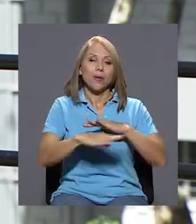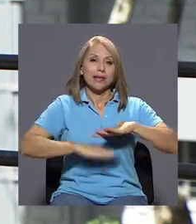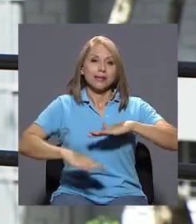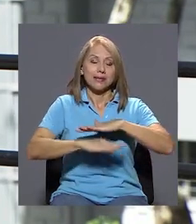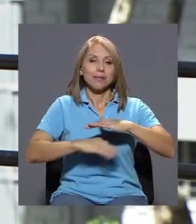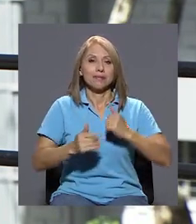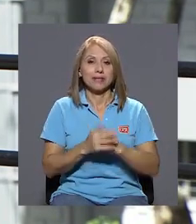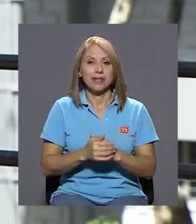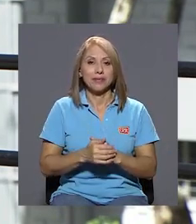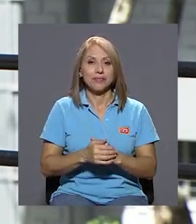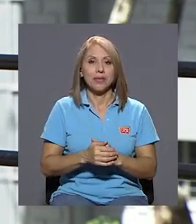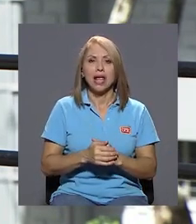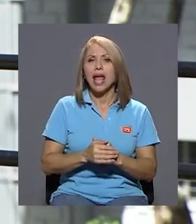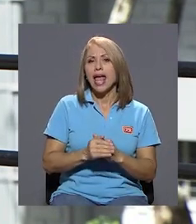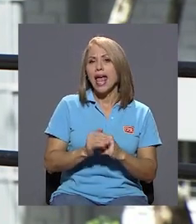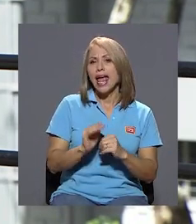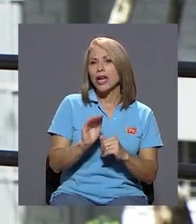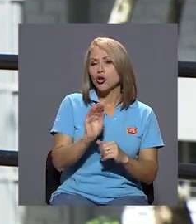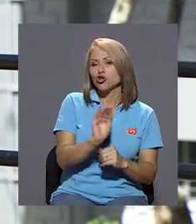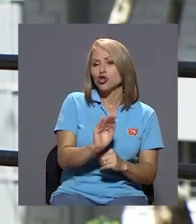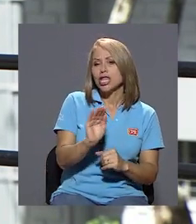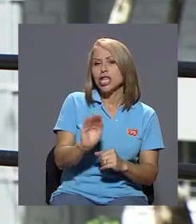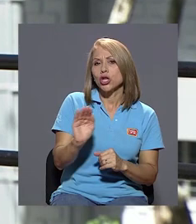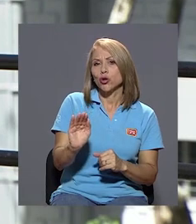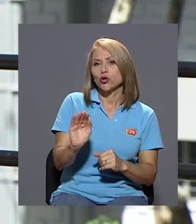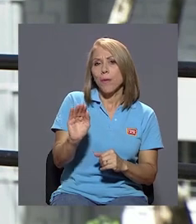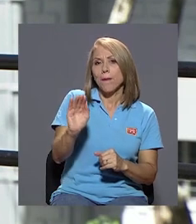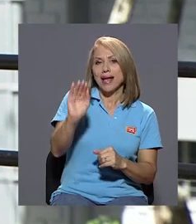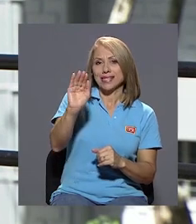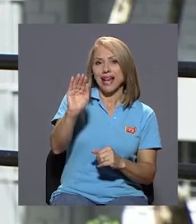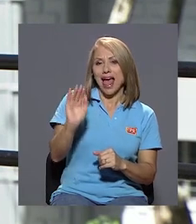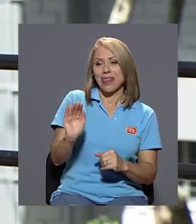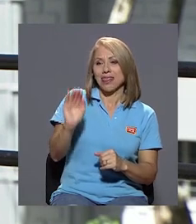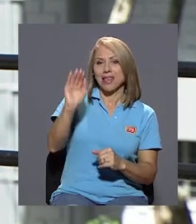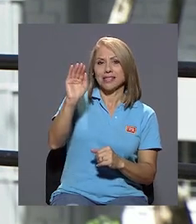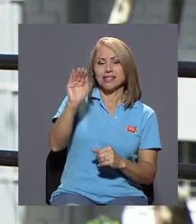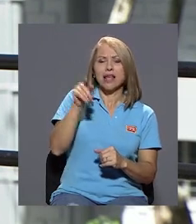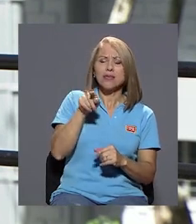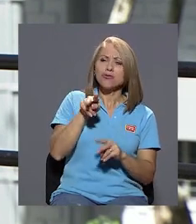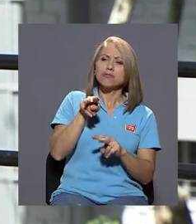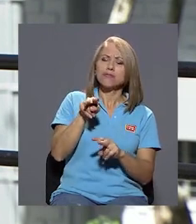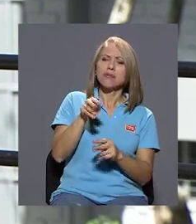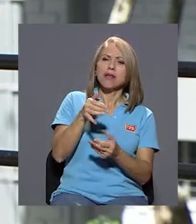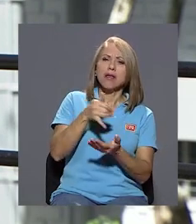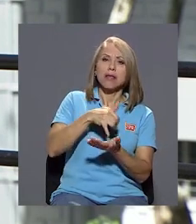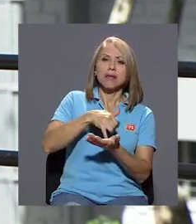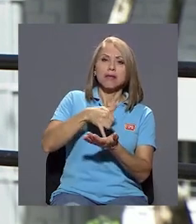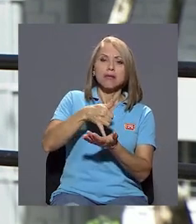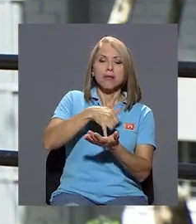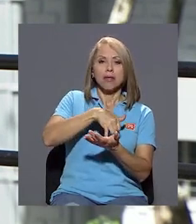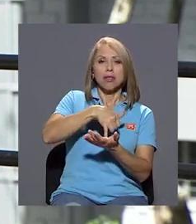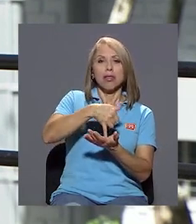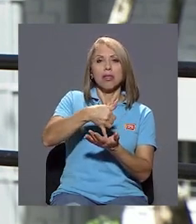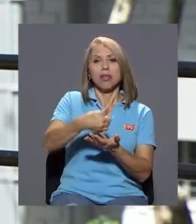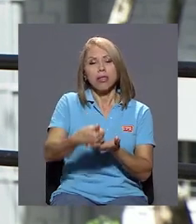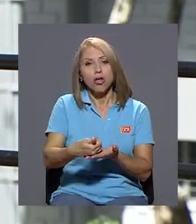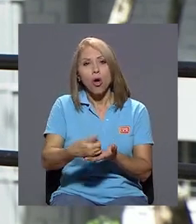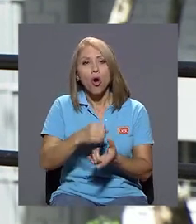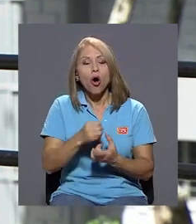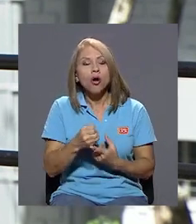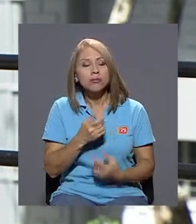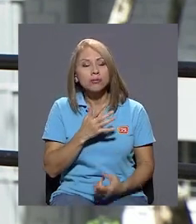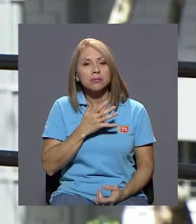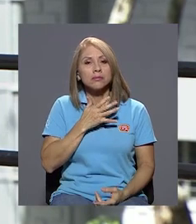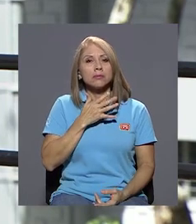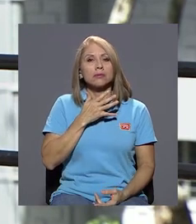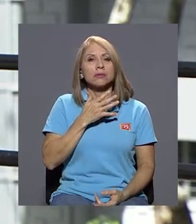Básicamente es eso. En los niños un poco más grandes, ¿verdad? Son desmayos,